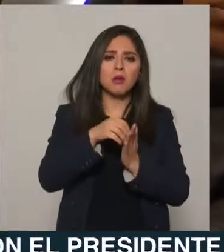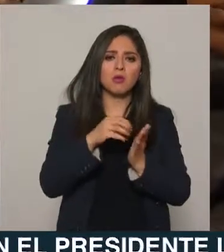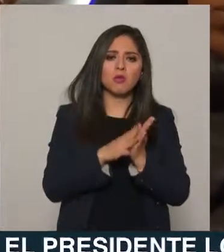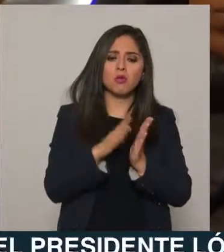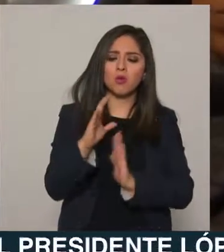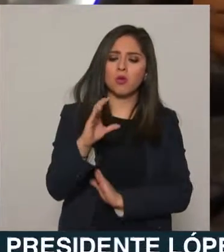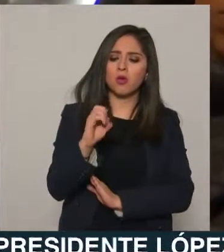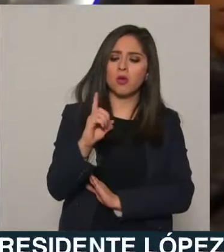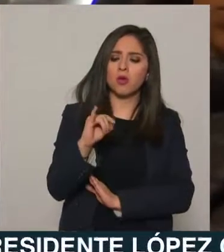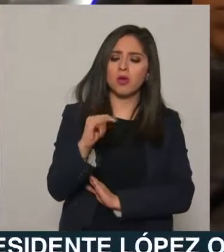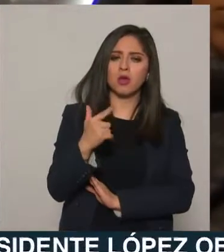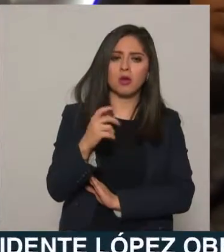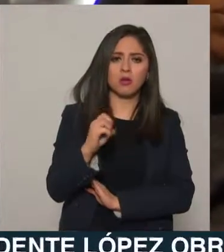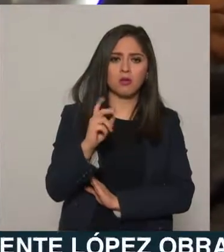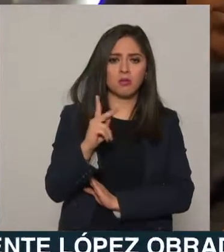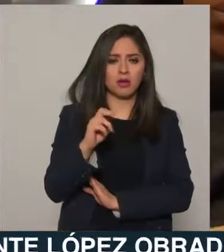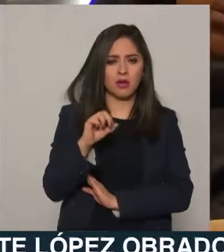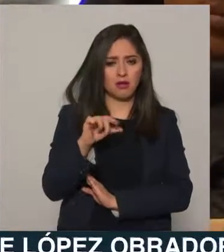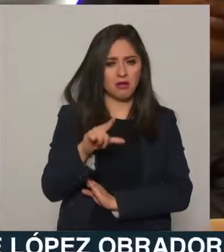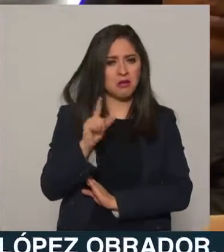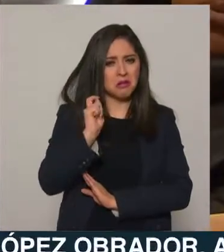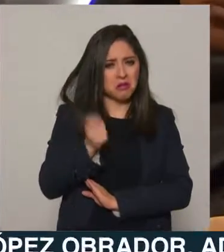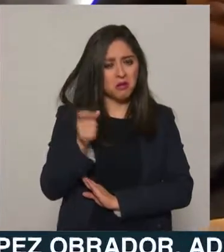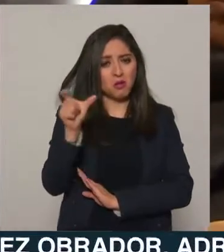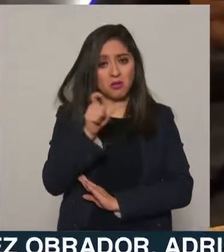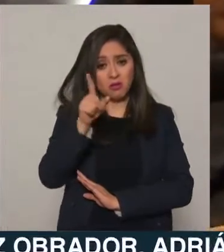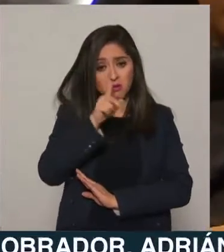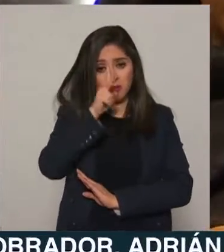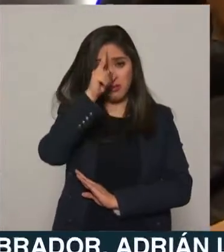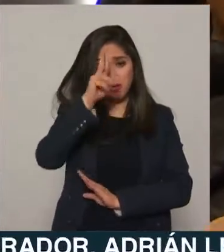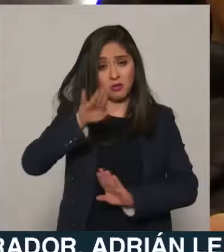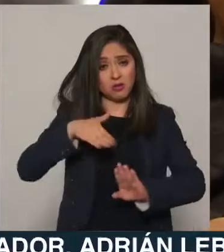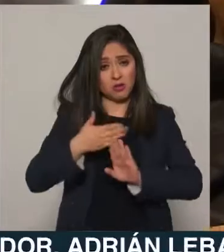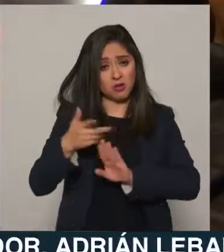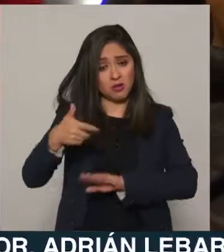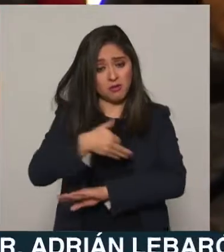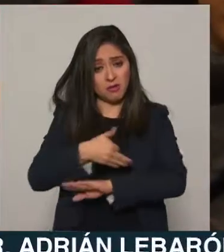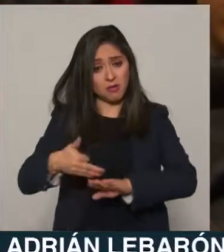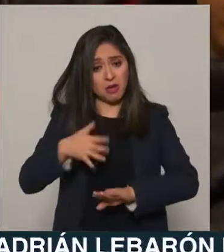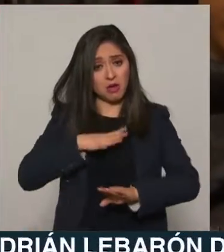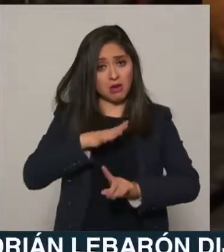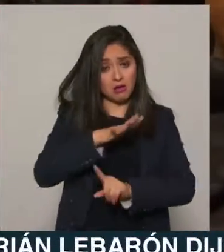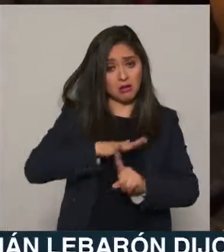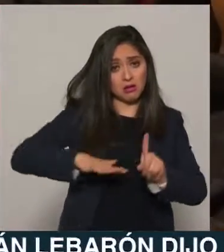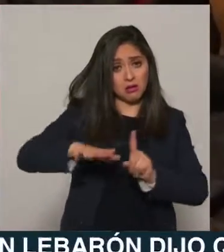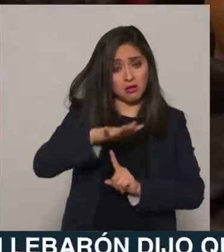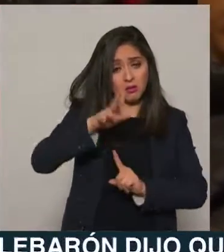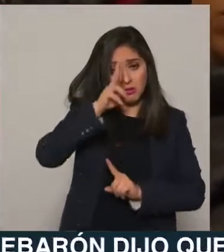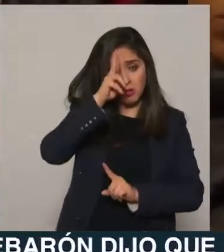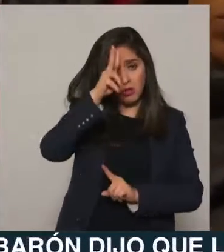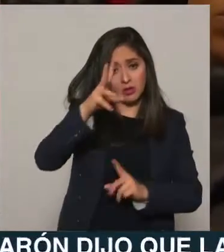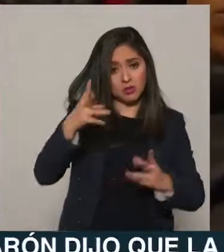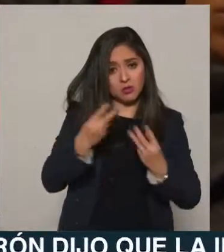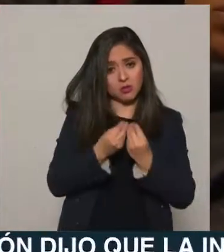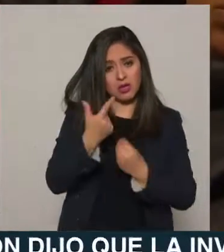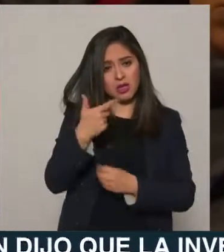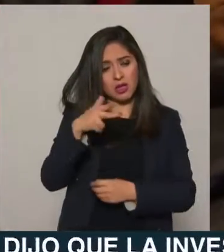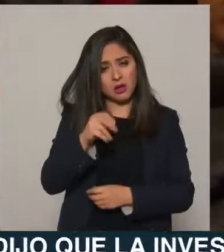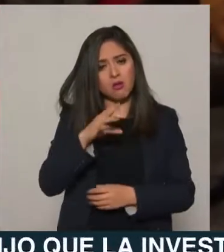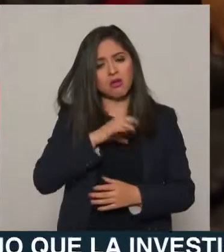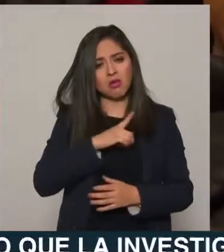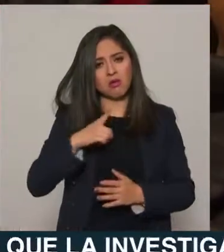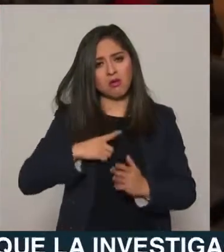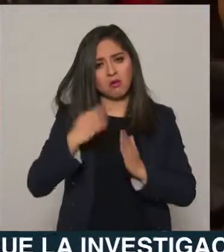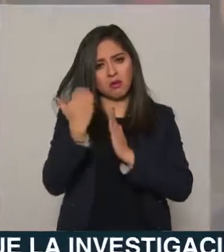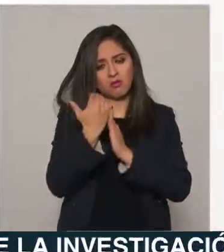Penal que dé que cuando esta violencia familiar se da en contexto de violencia de género, se apliquen los